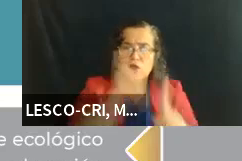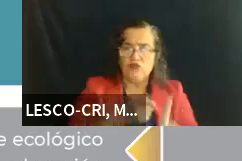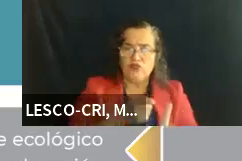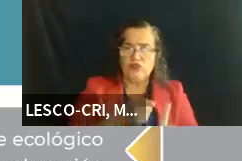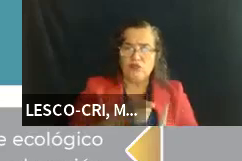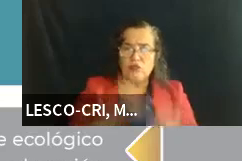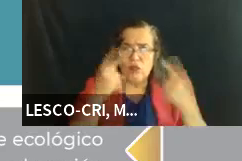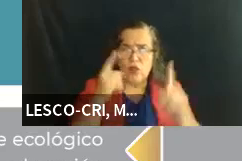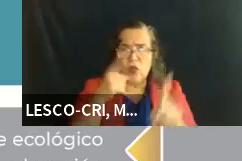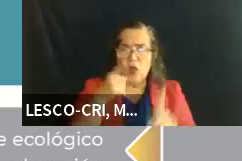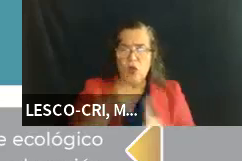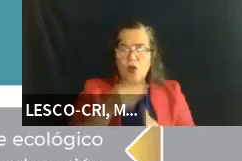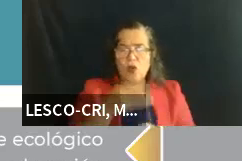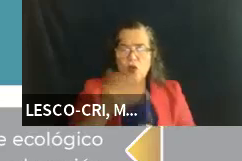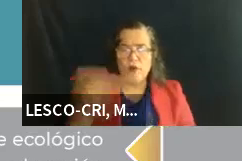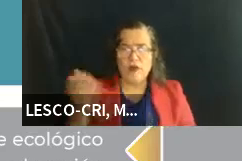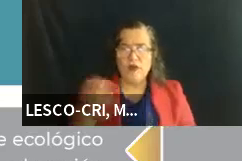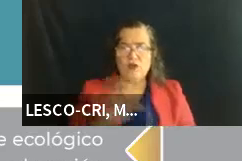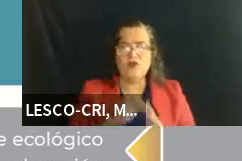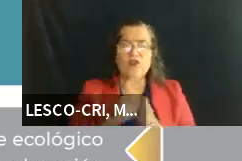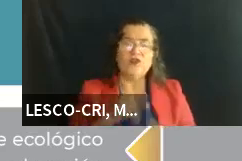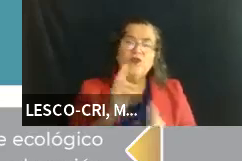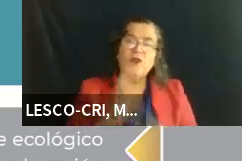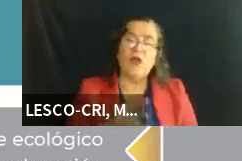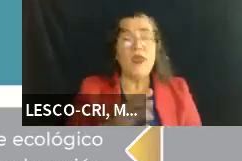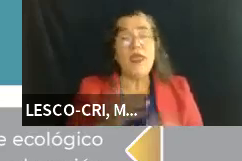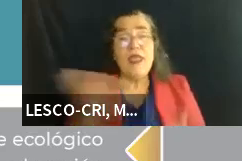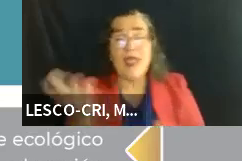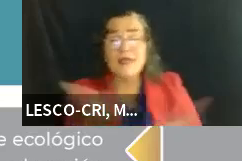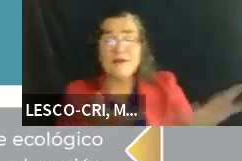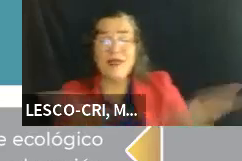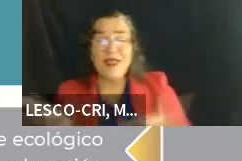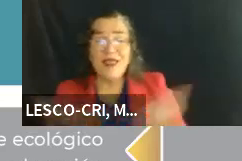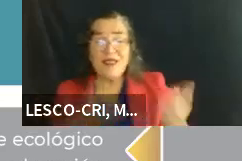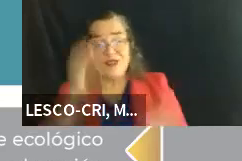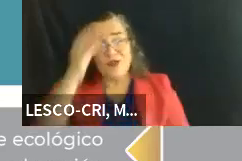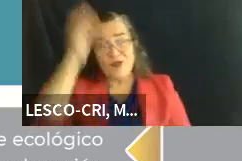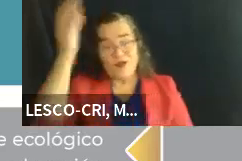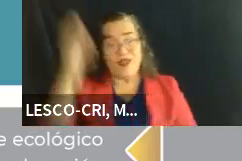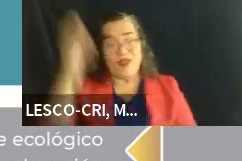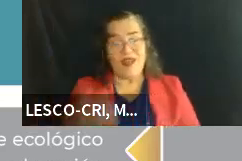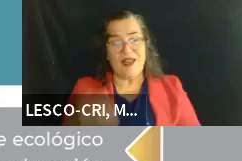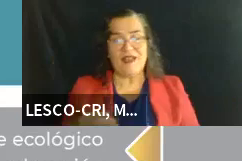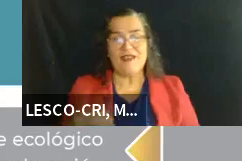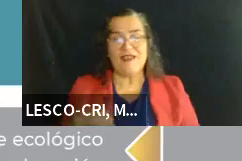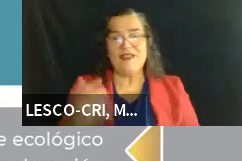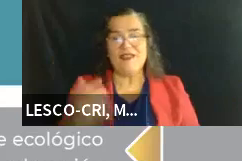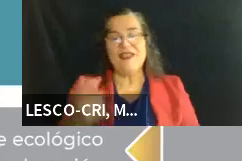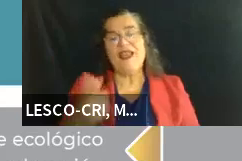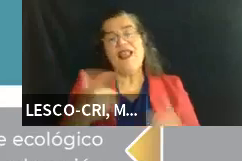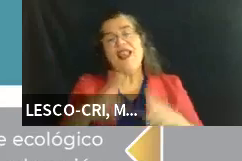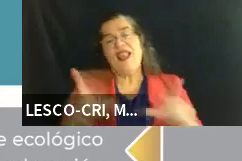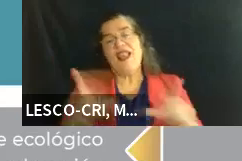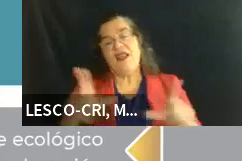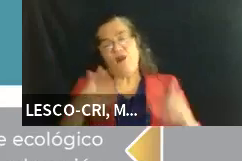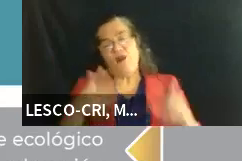de aprendizaje, y las mediaciones culturales que históricamente se centraron en el lenguaje como primaria mediación a través